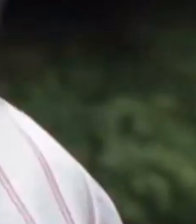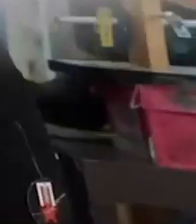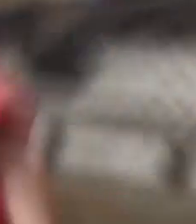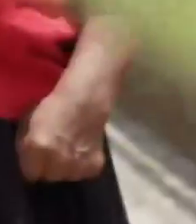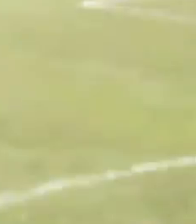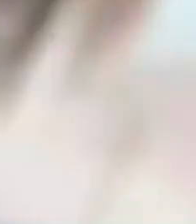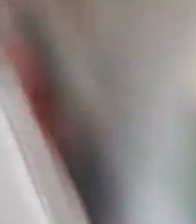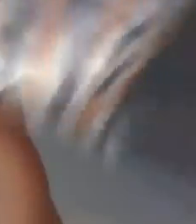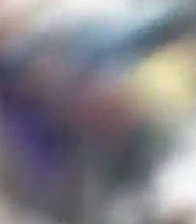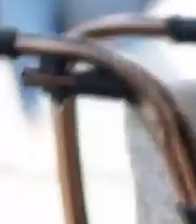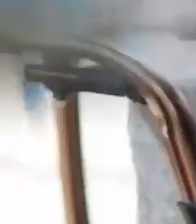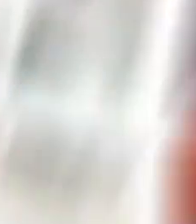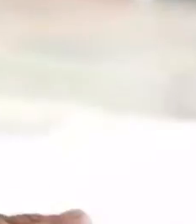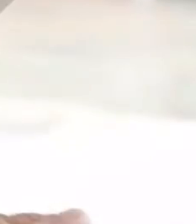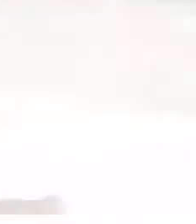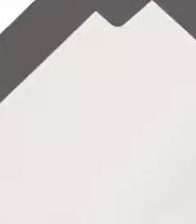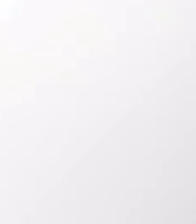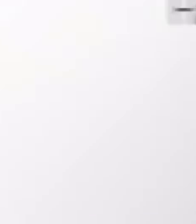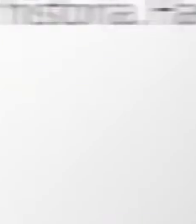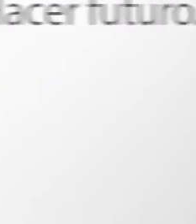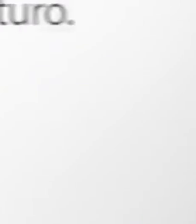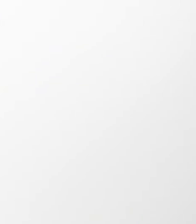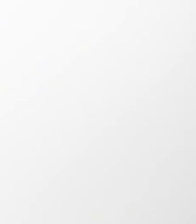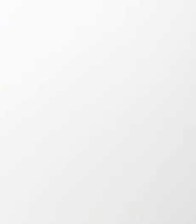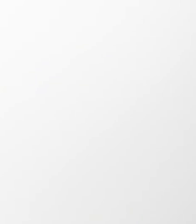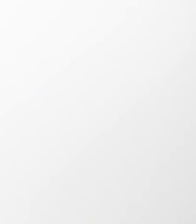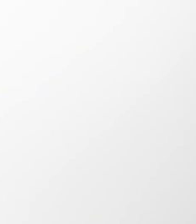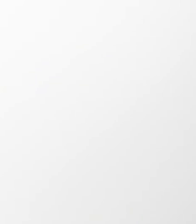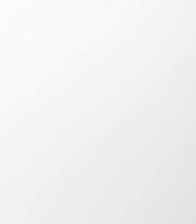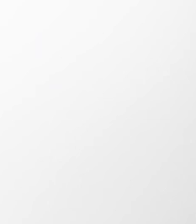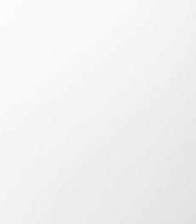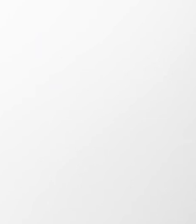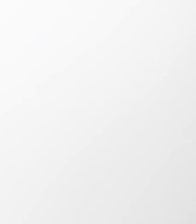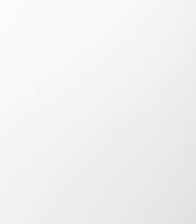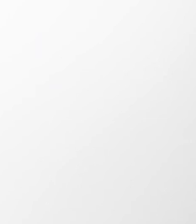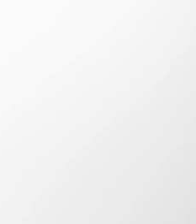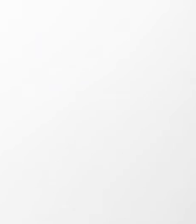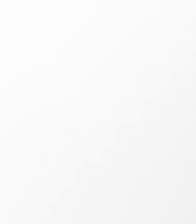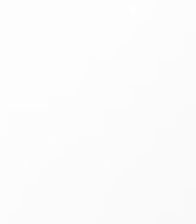población. Gobierno de Puebla, hacer historia, hacer futuro.